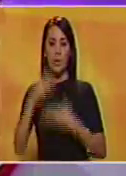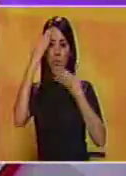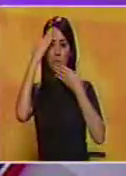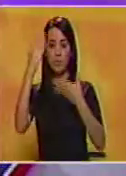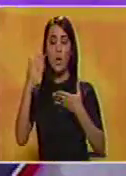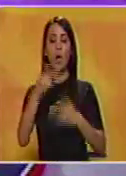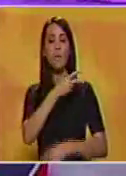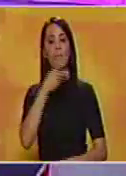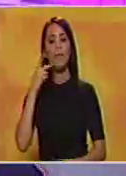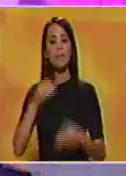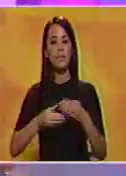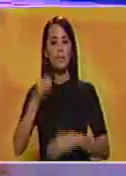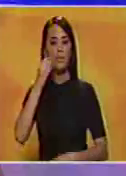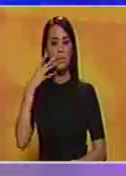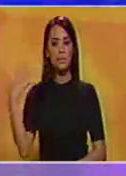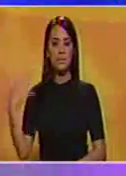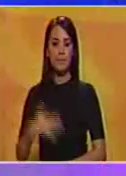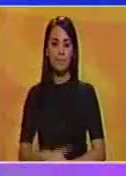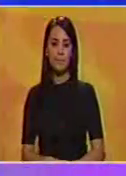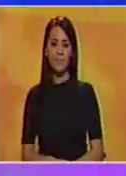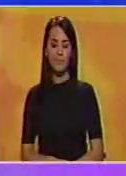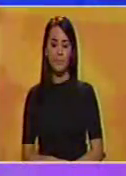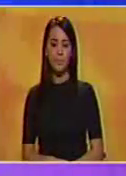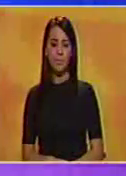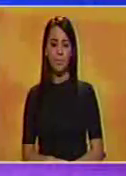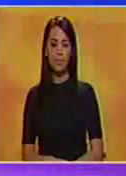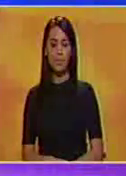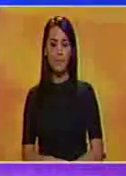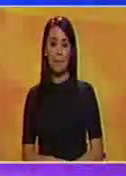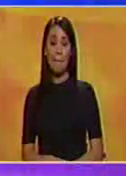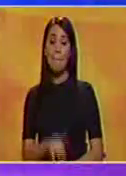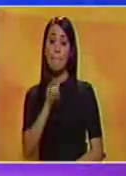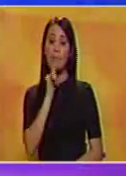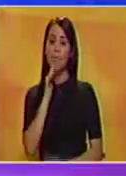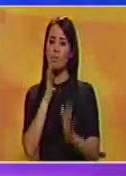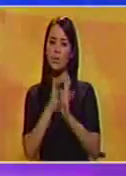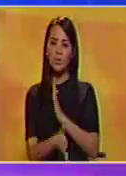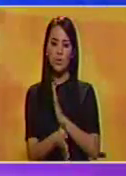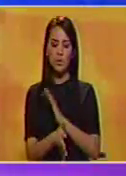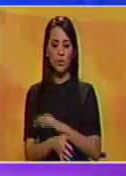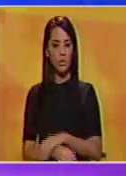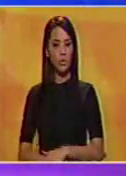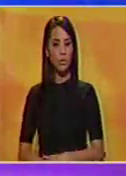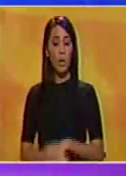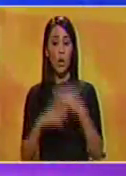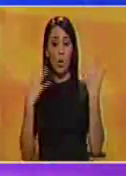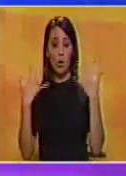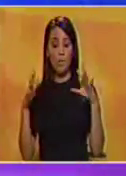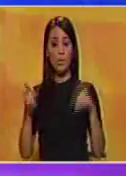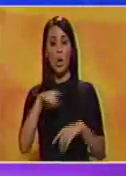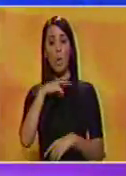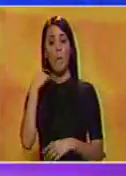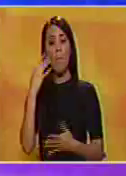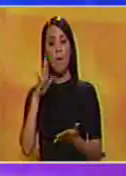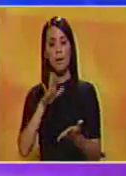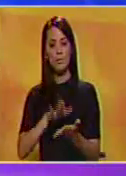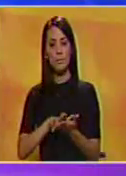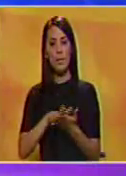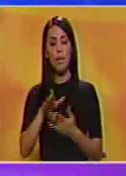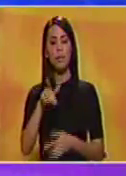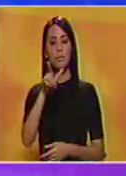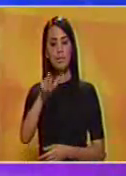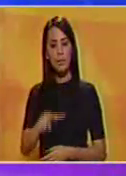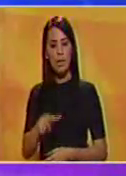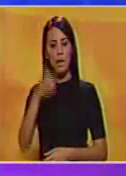Hola, ¿qué tal, amigos? Soy Karelis Cuadros y esto es Estrenos y Estrellas. Iniciamos las noticias del mundo del entretenimiento con el aniversario de la muerte de Diana de Gales. 21